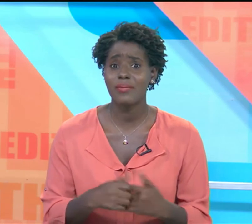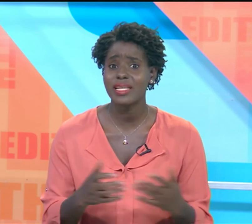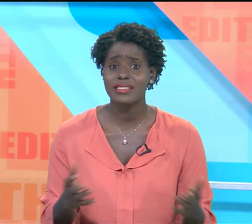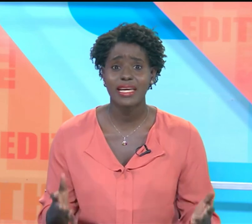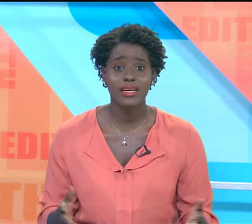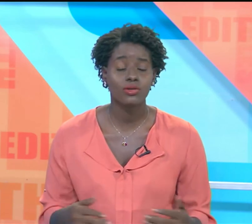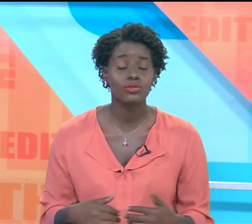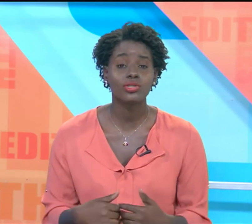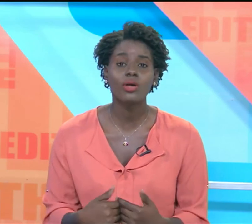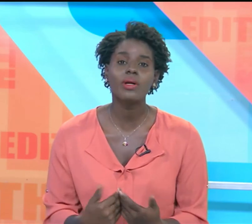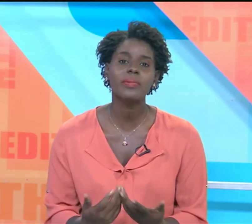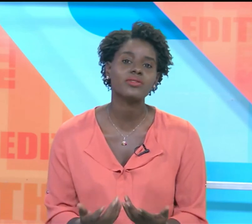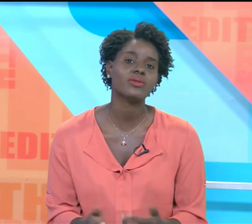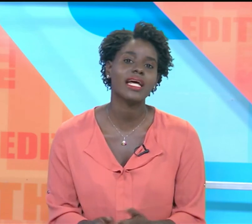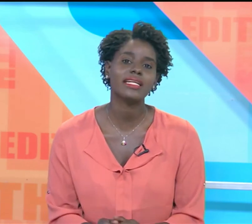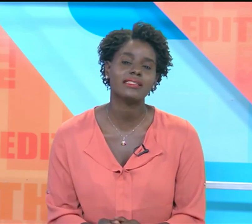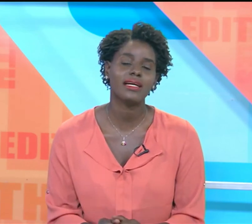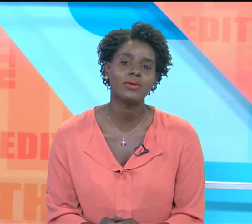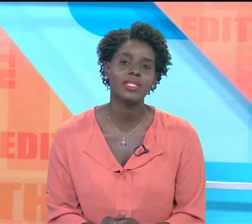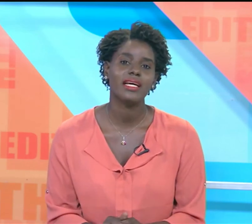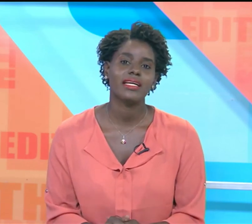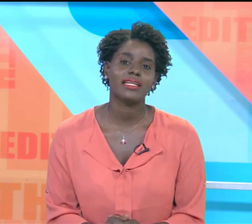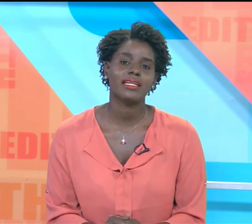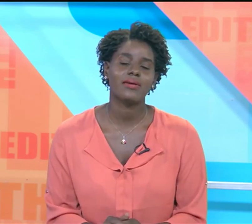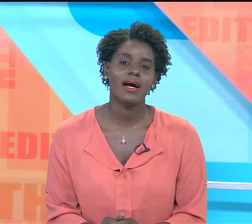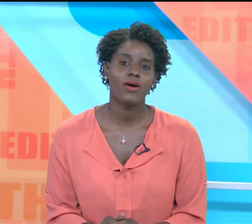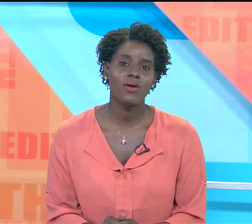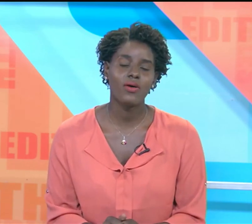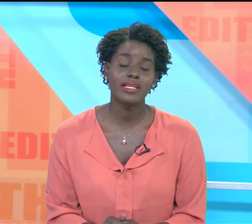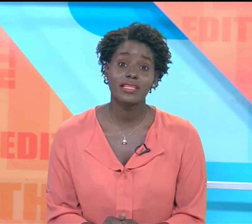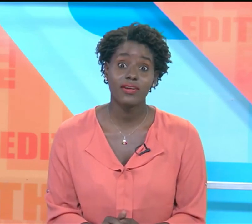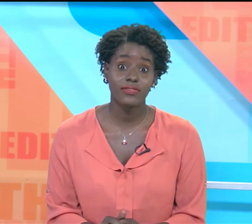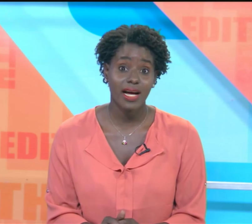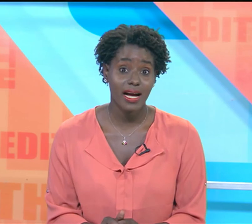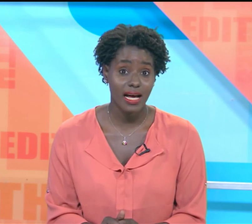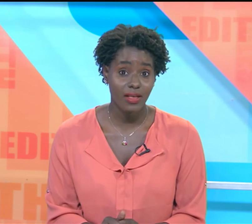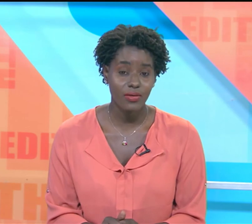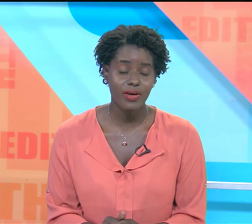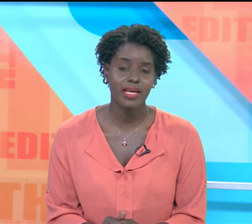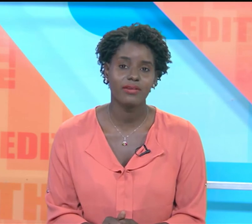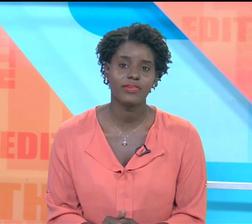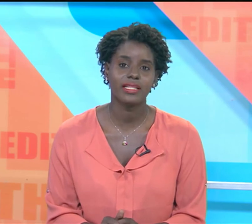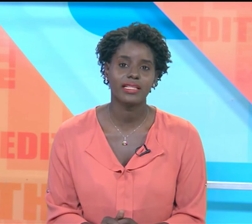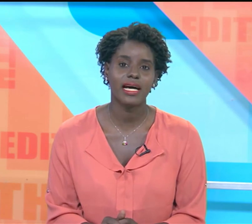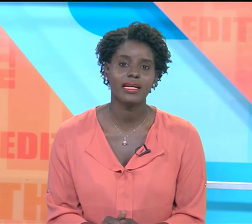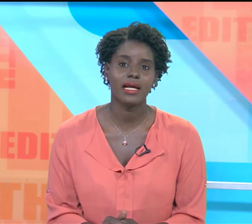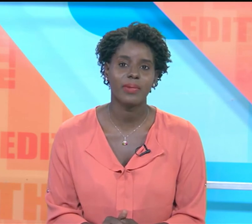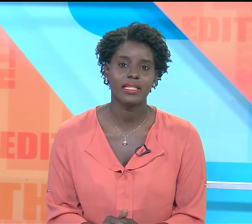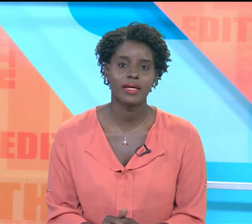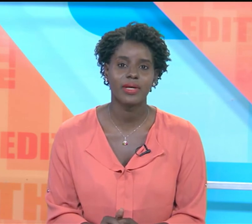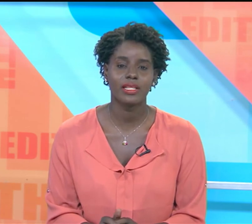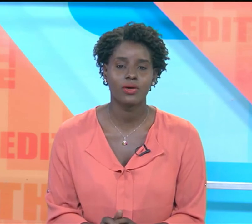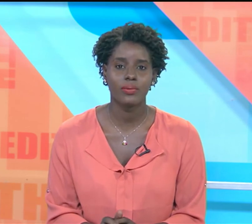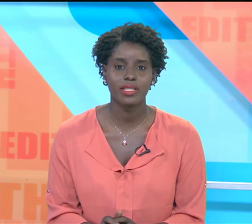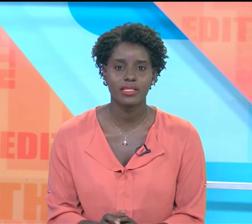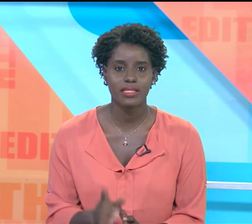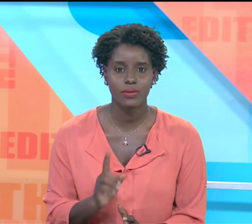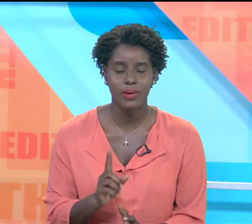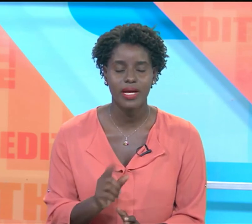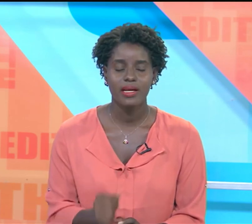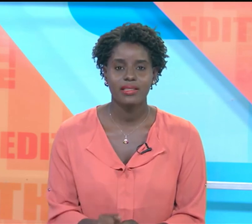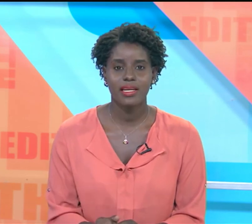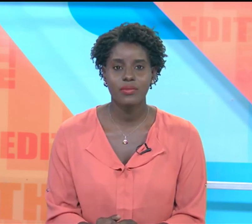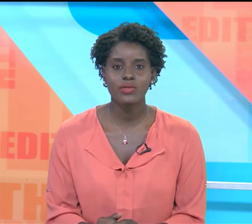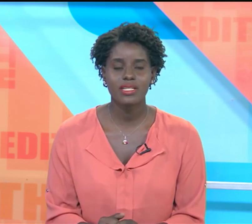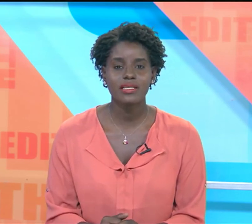bioanalistas, camilleros, todo el personal de salud que trabajó y se ha fajado en enfrentar la pandemia del